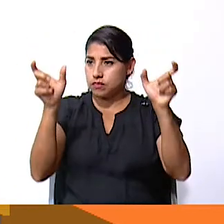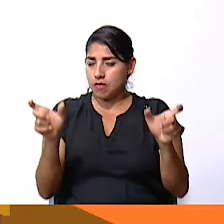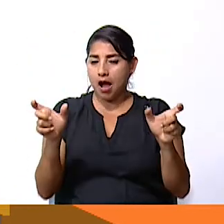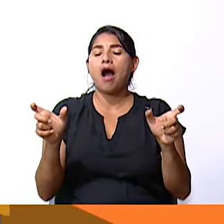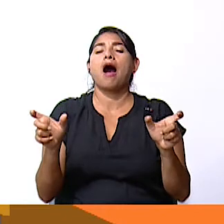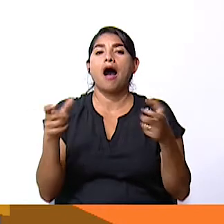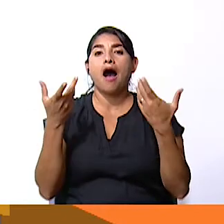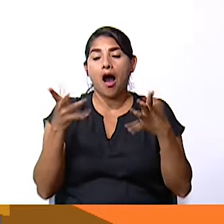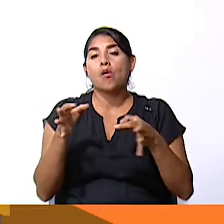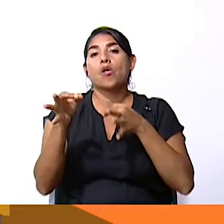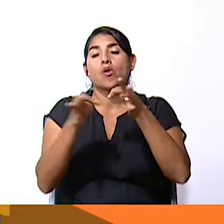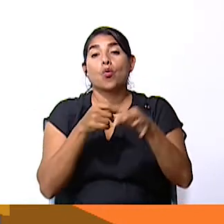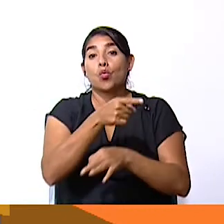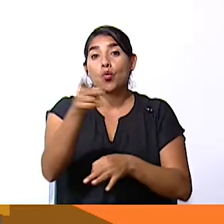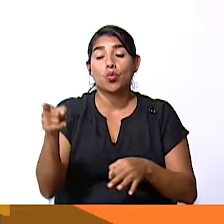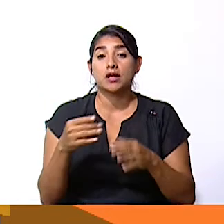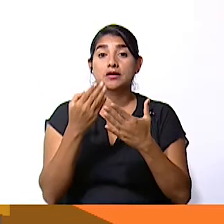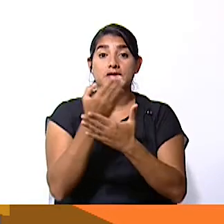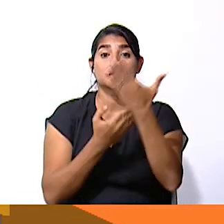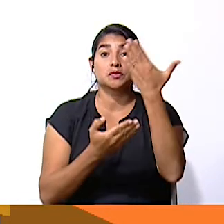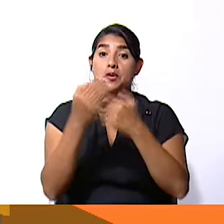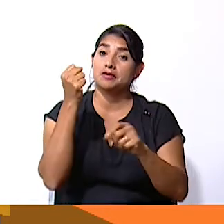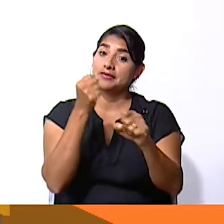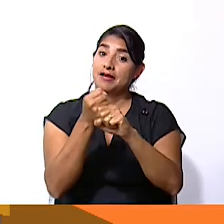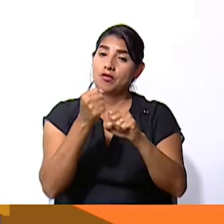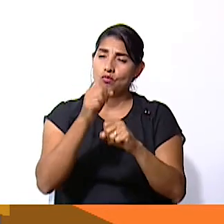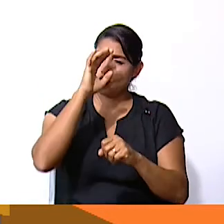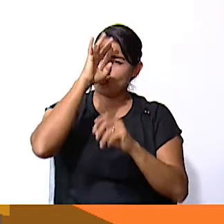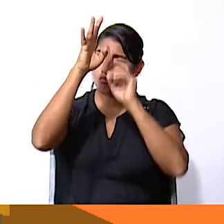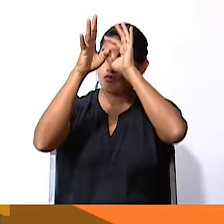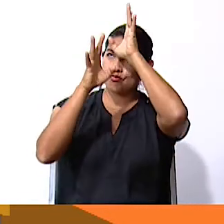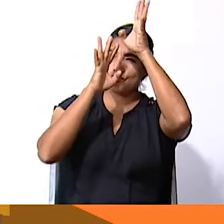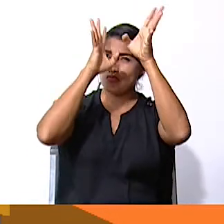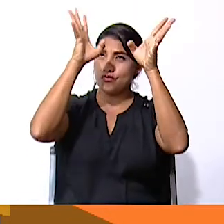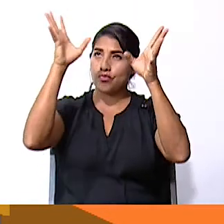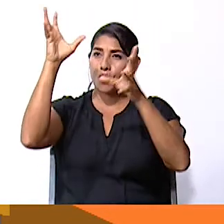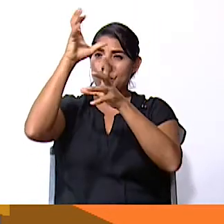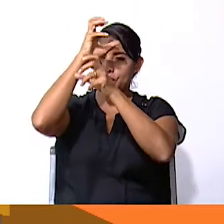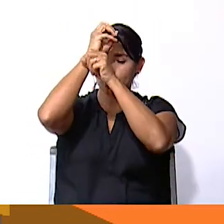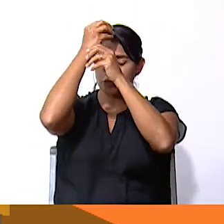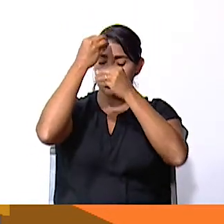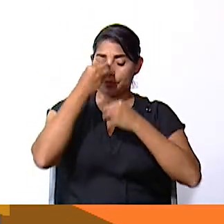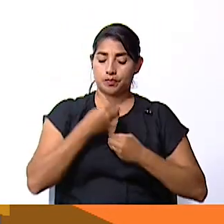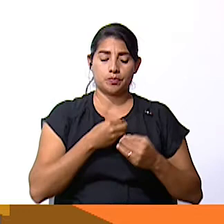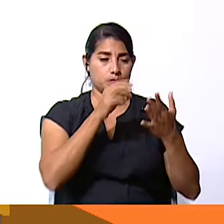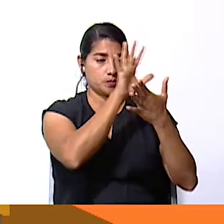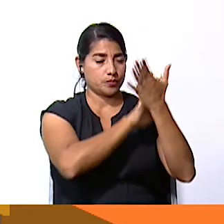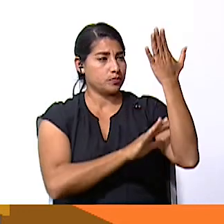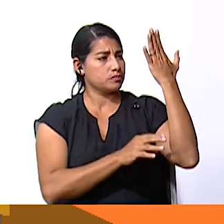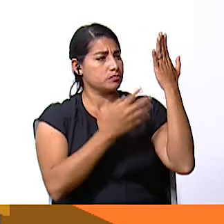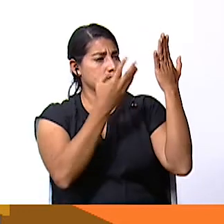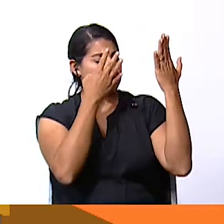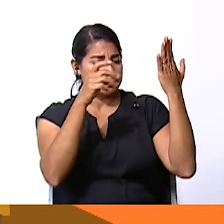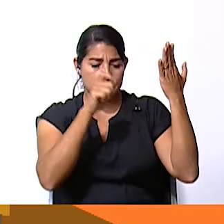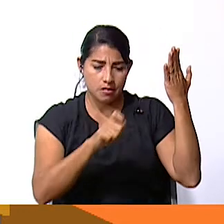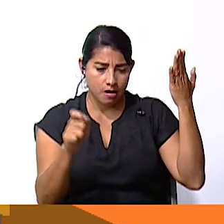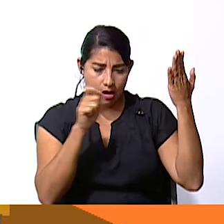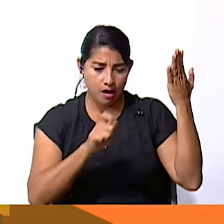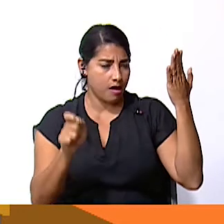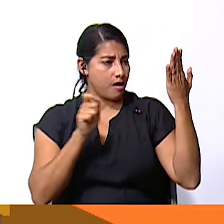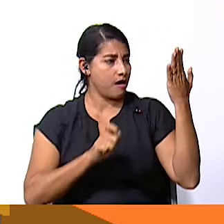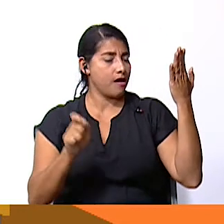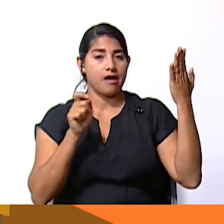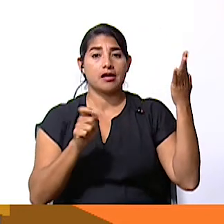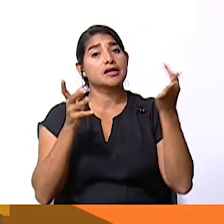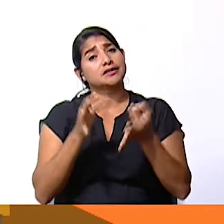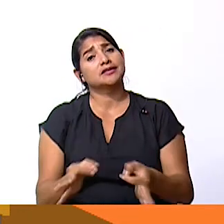ahora yo les dejo a ustedes en sus manos esa creatividad para que puedan redactar este texto descriptivo. Es